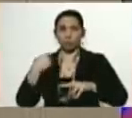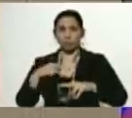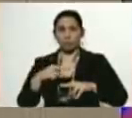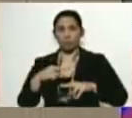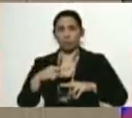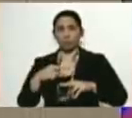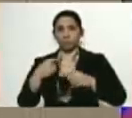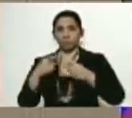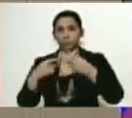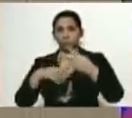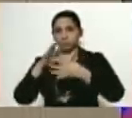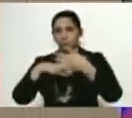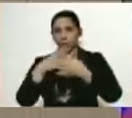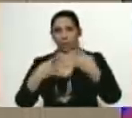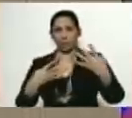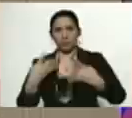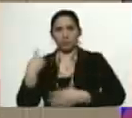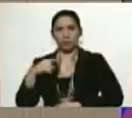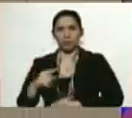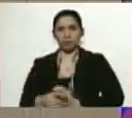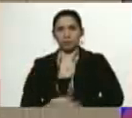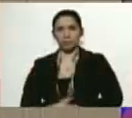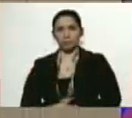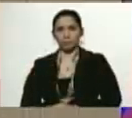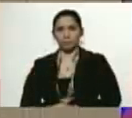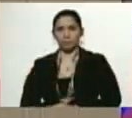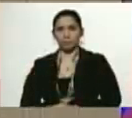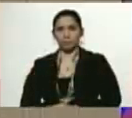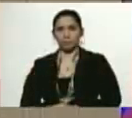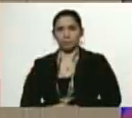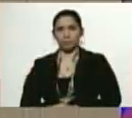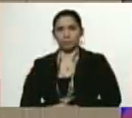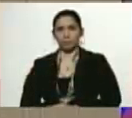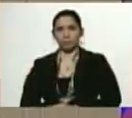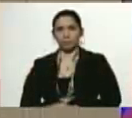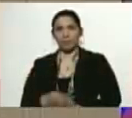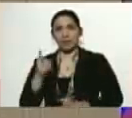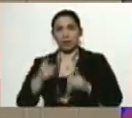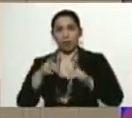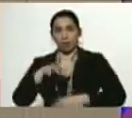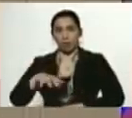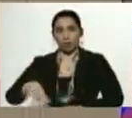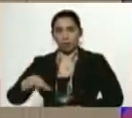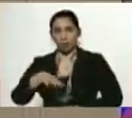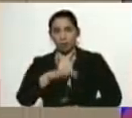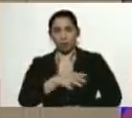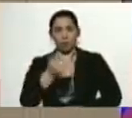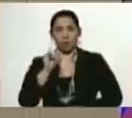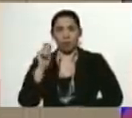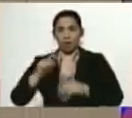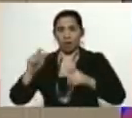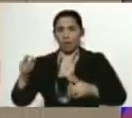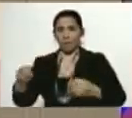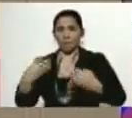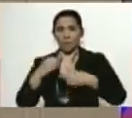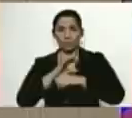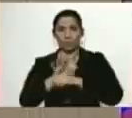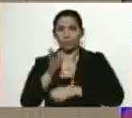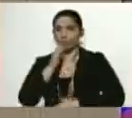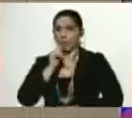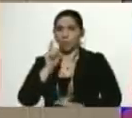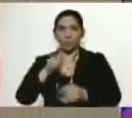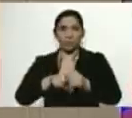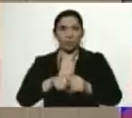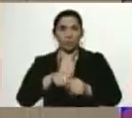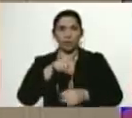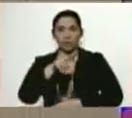pero esta gráfica tiene la distorsión de que en algunos estados aparecen casos que no pertenecen a esos estados, porque son